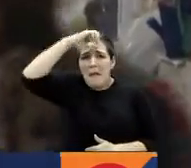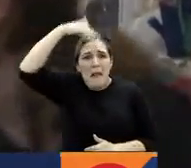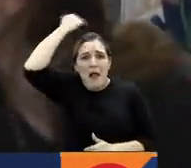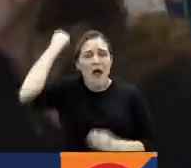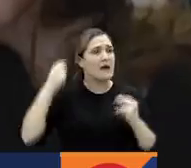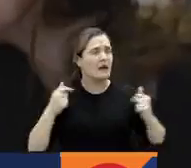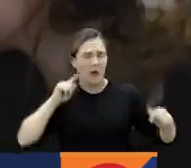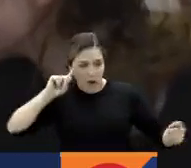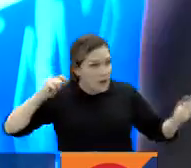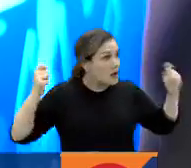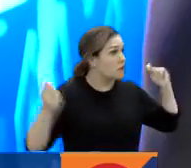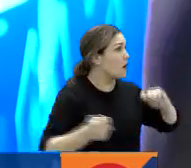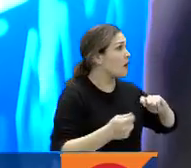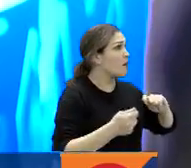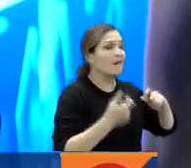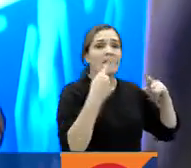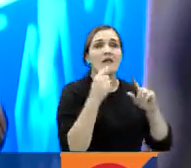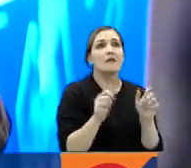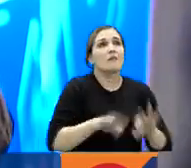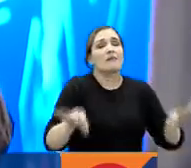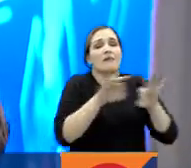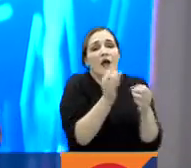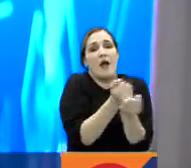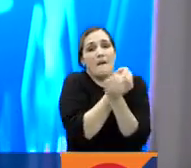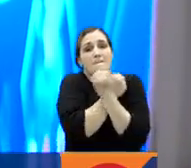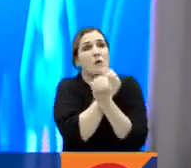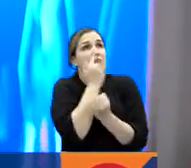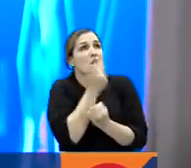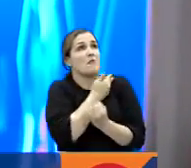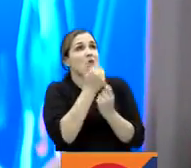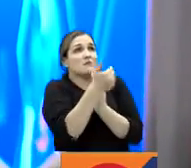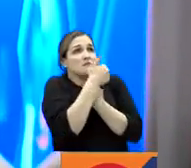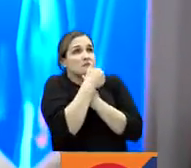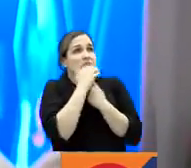improvisada, pero colmada de amor con la que sus padres les dieron un nuevo aliento de vida.